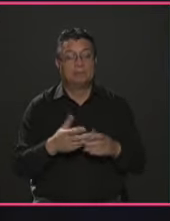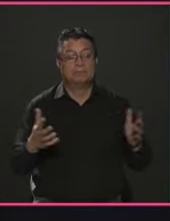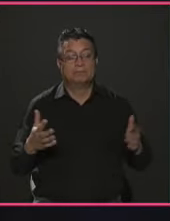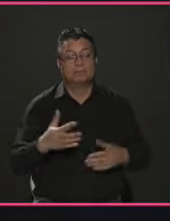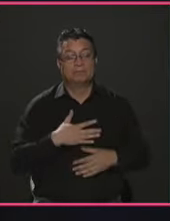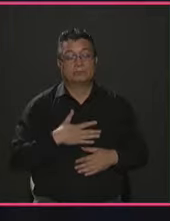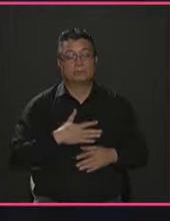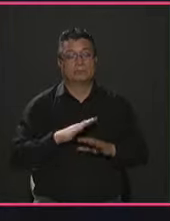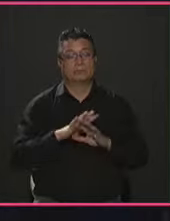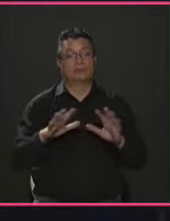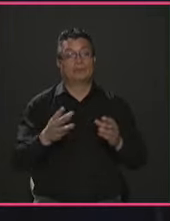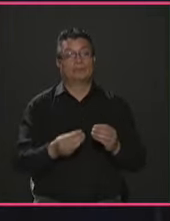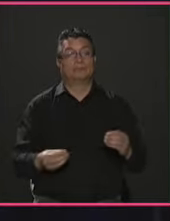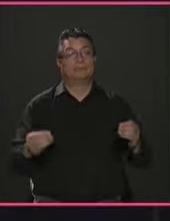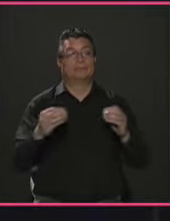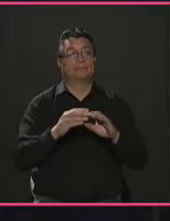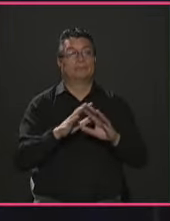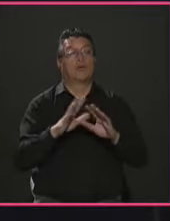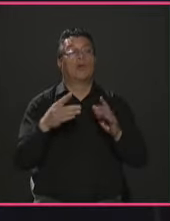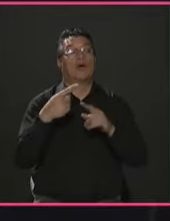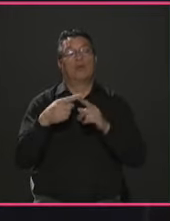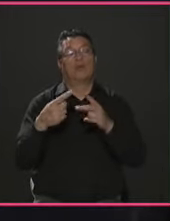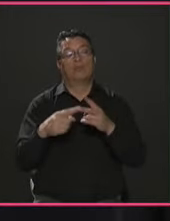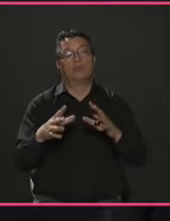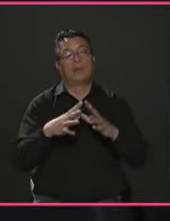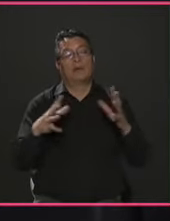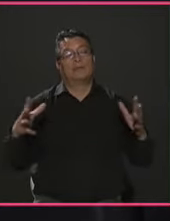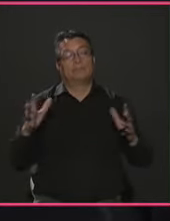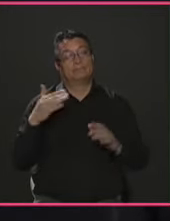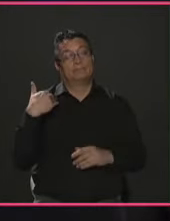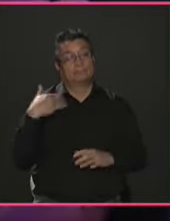parte sería todo había mucho más pero